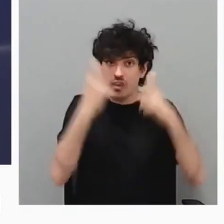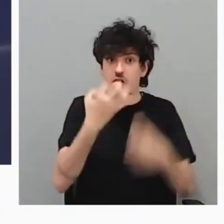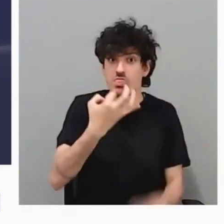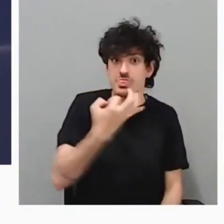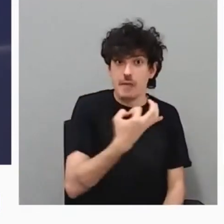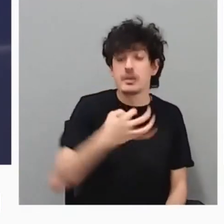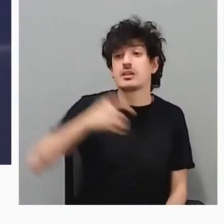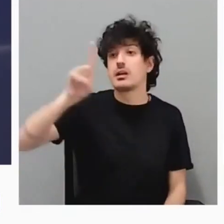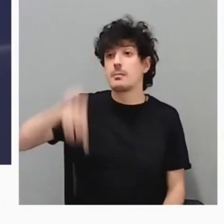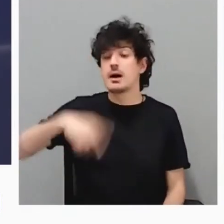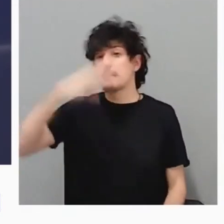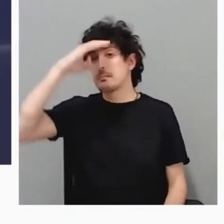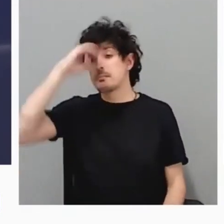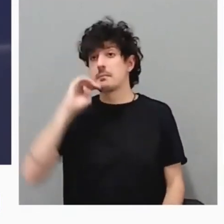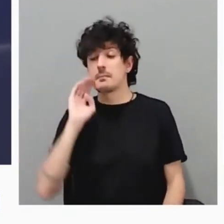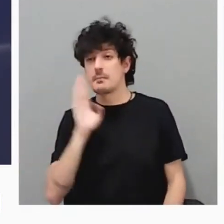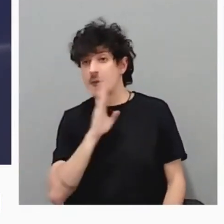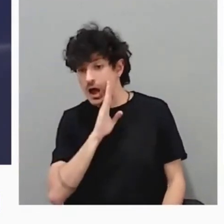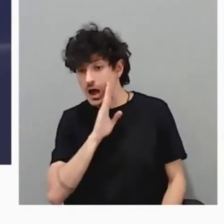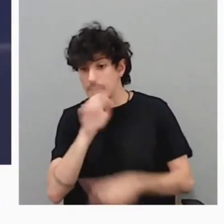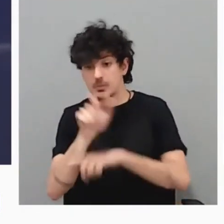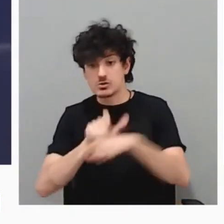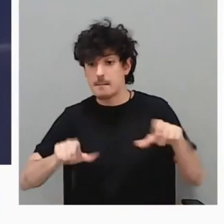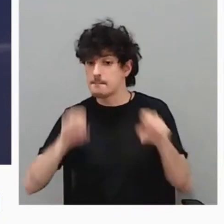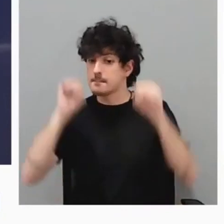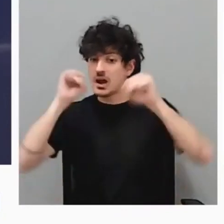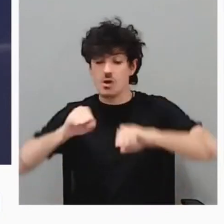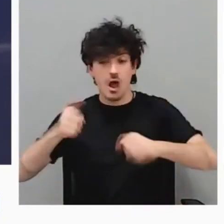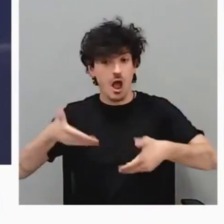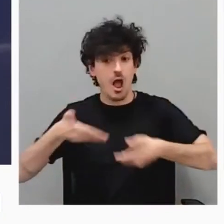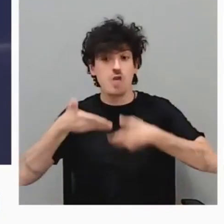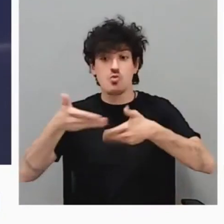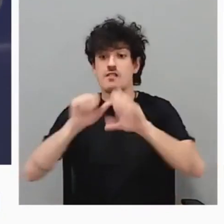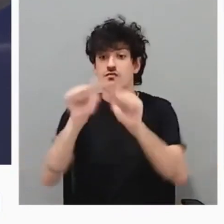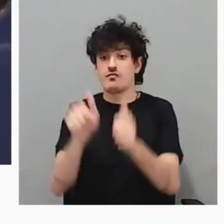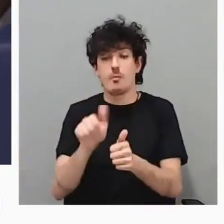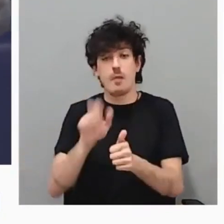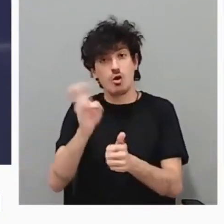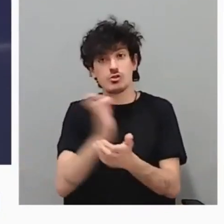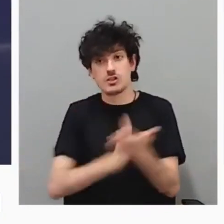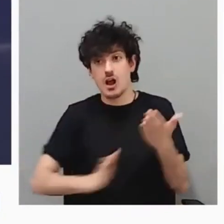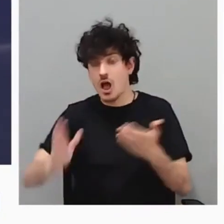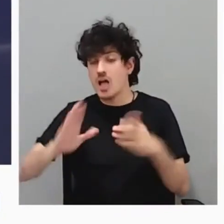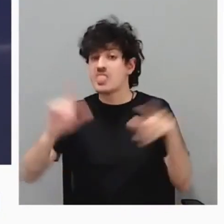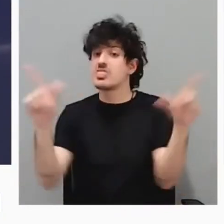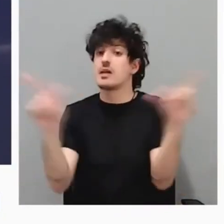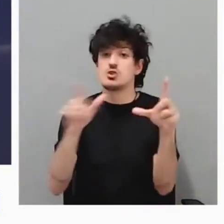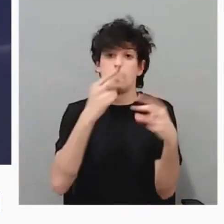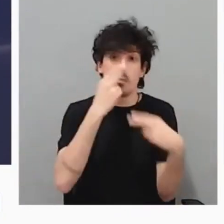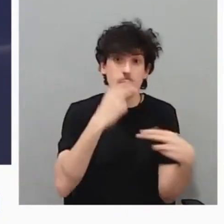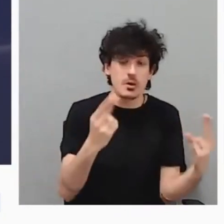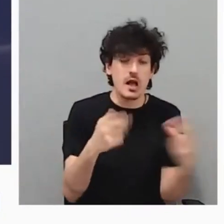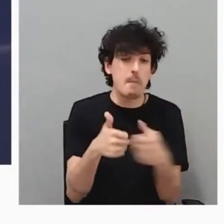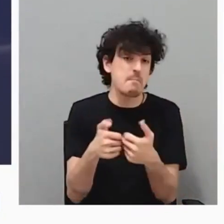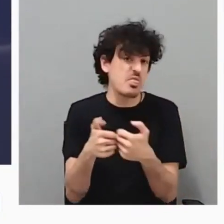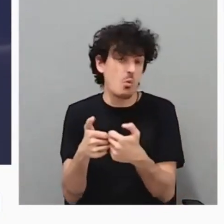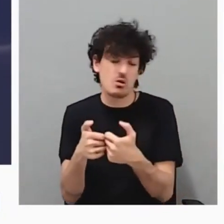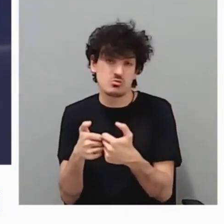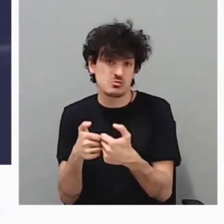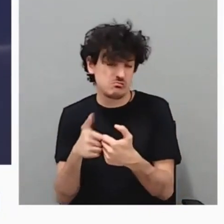los mayores en casa tenemos que ayudar de otra manera. La televisión pública, los videojuegos, en fin, hay un montón de historias que